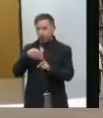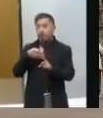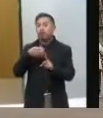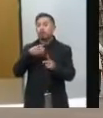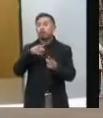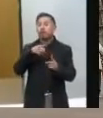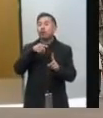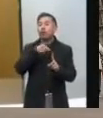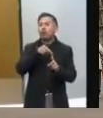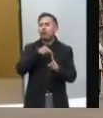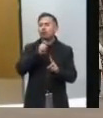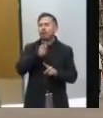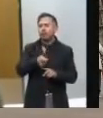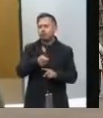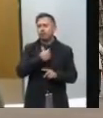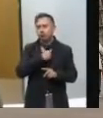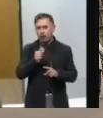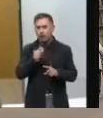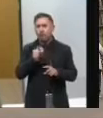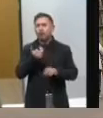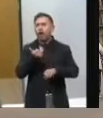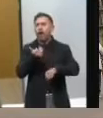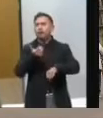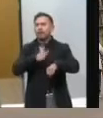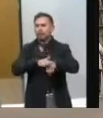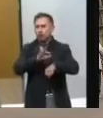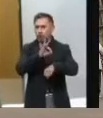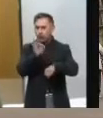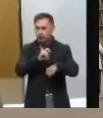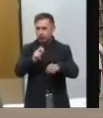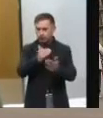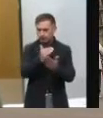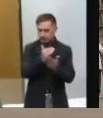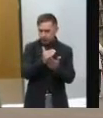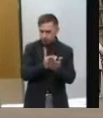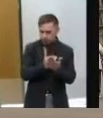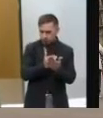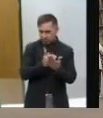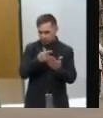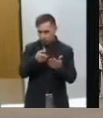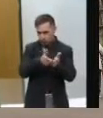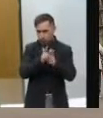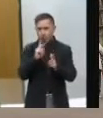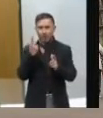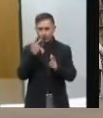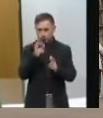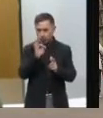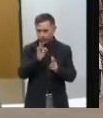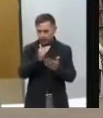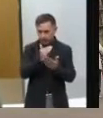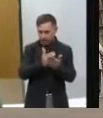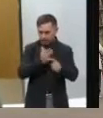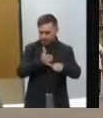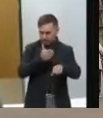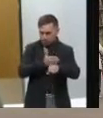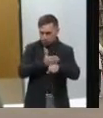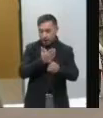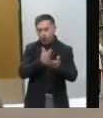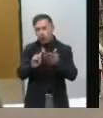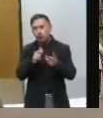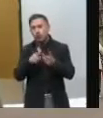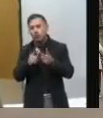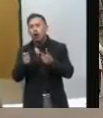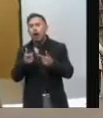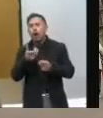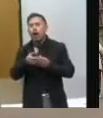que respecta al criterio de reducción de administración, para el partido, y otro, el criterio de sanción de gasto no reportado.